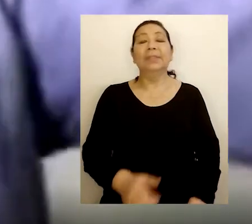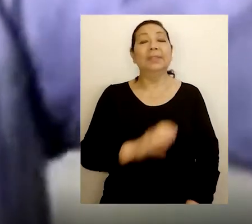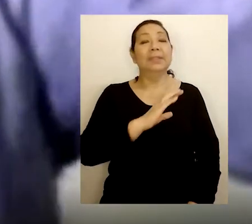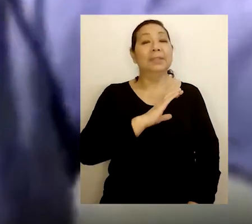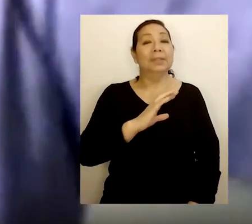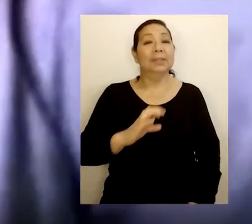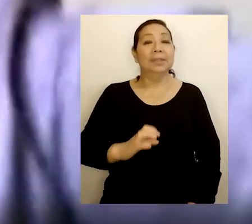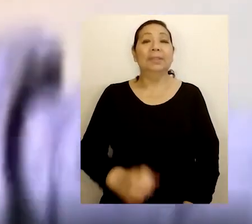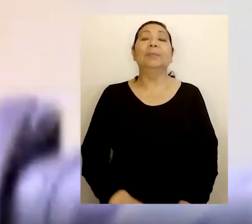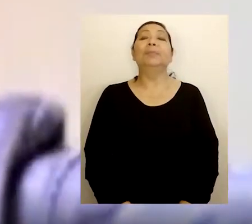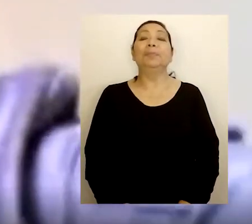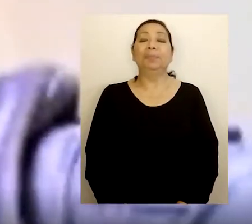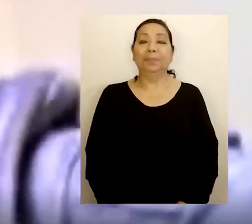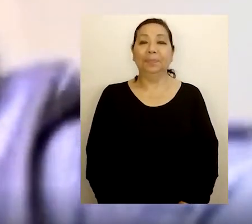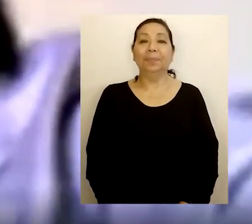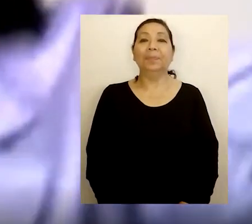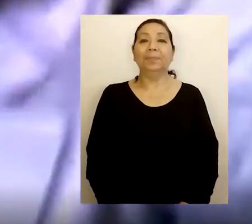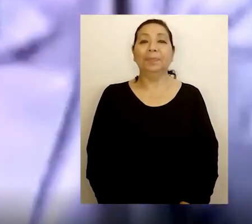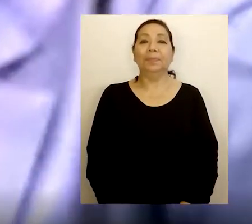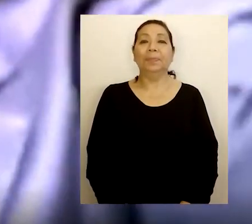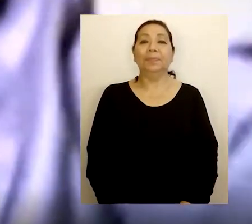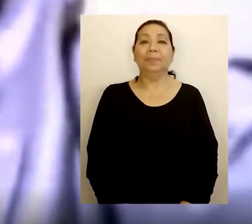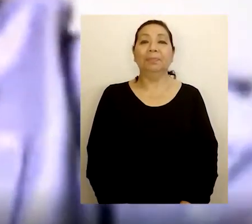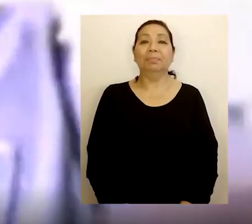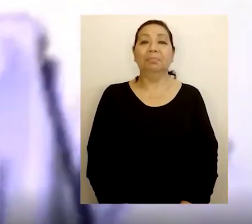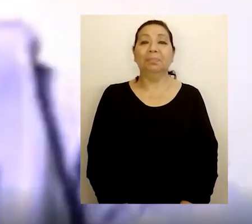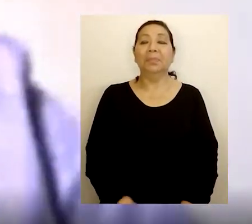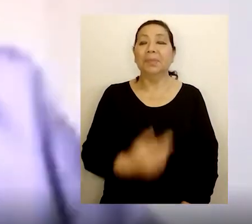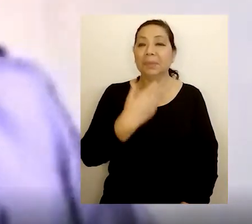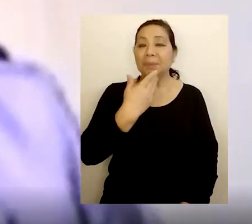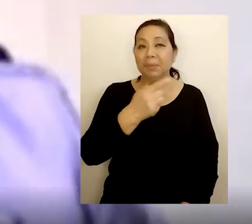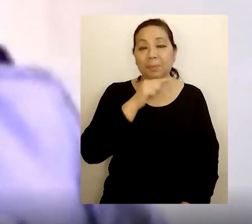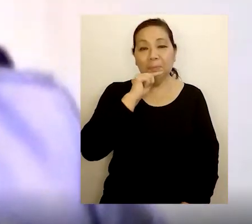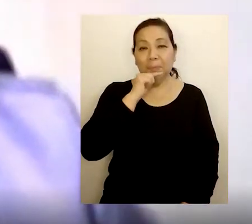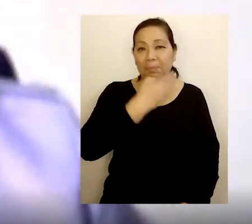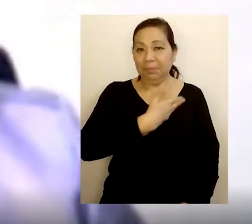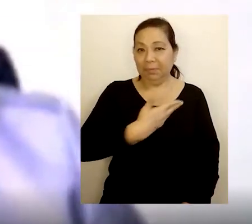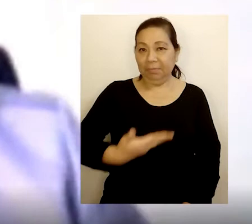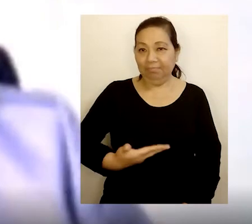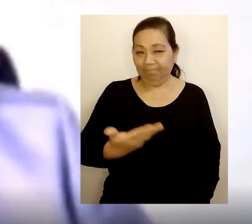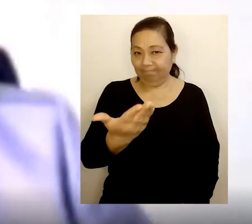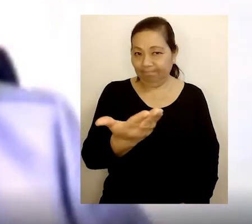Estado Poder Judicial. Bueno, señora presidenta,